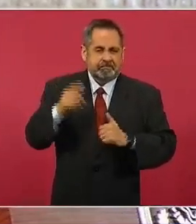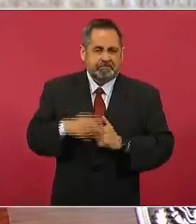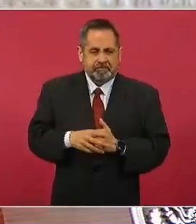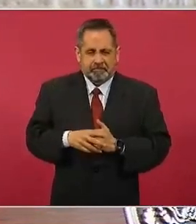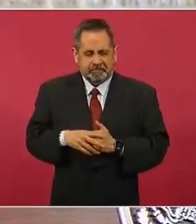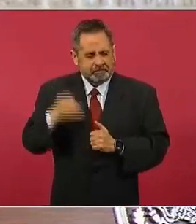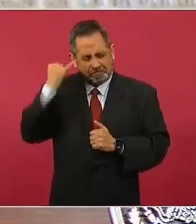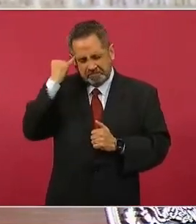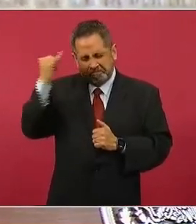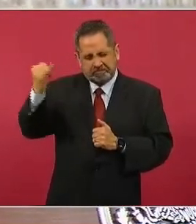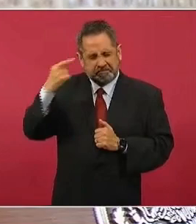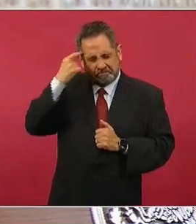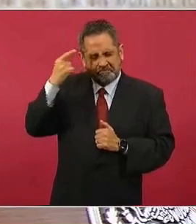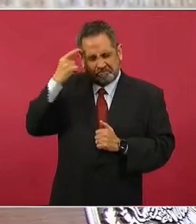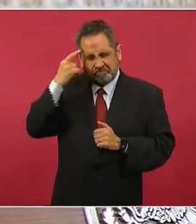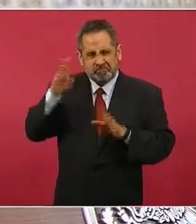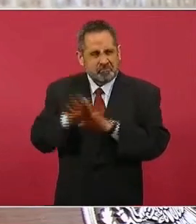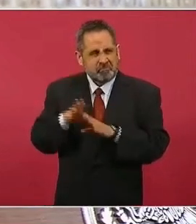llevaba la idea